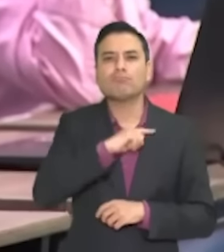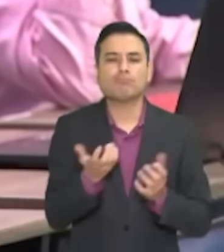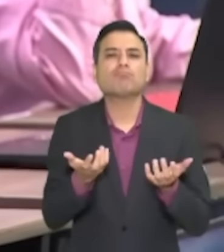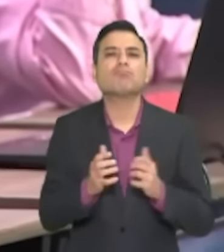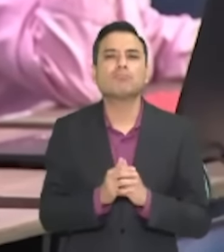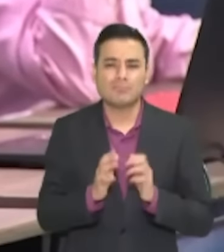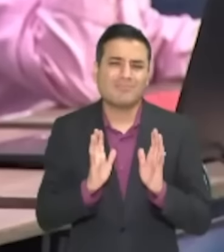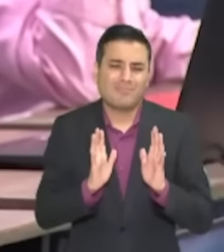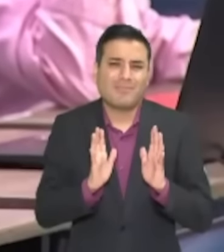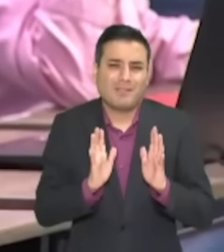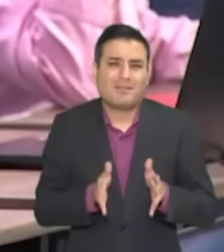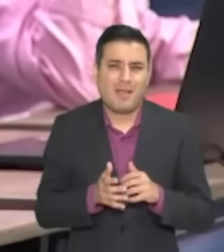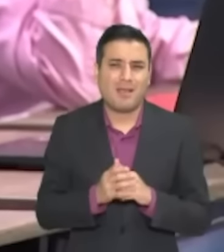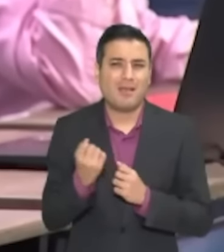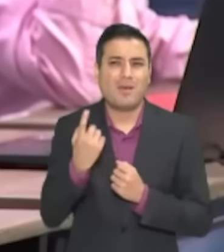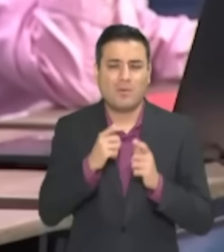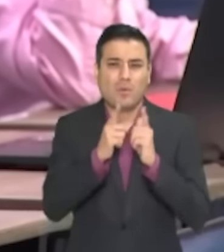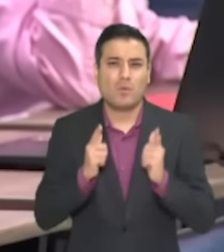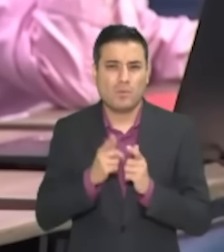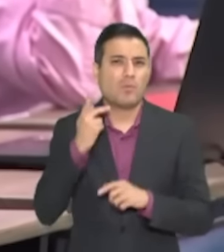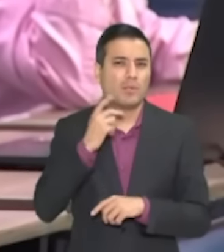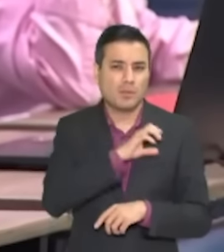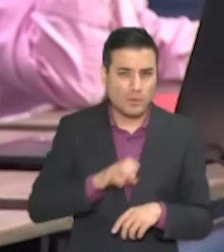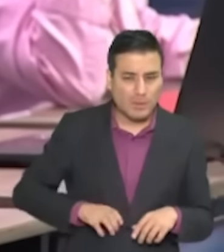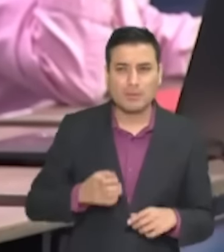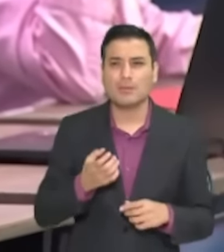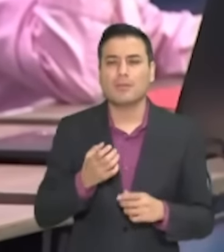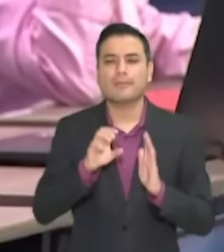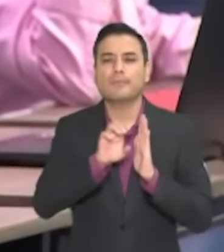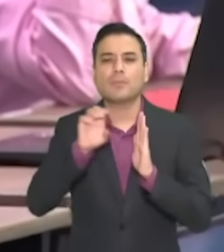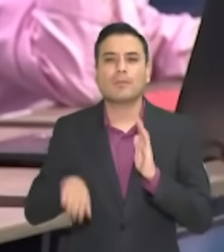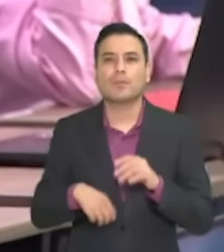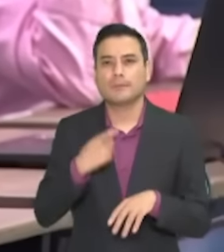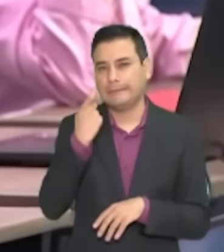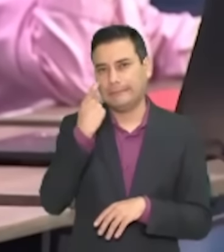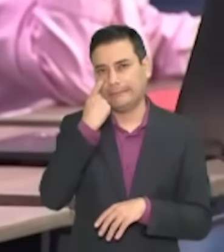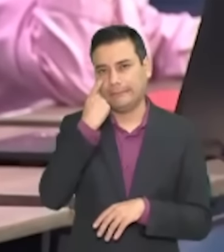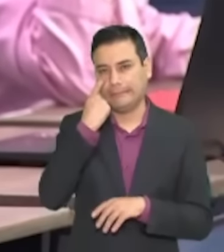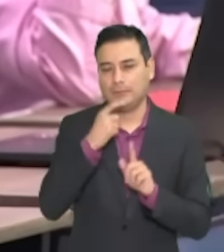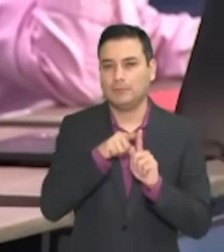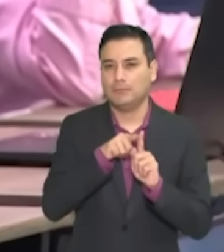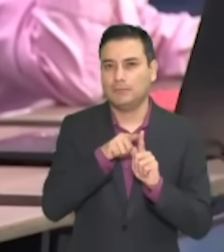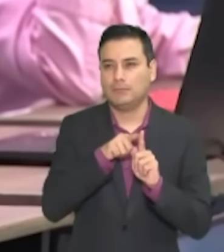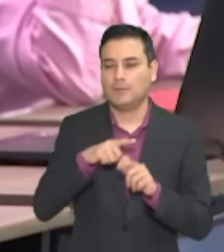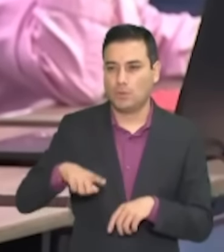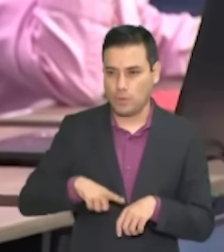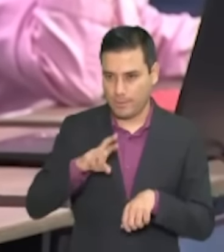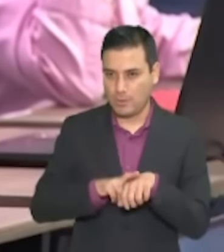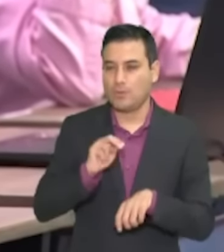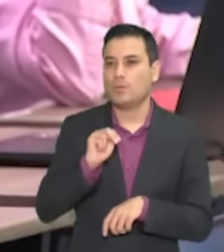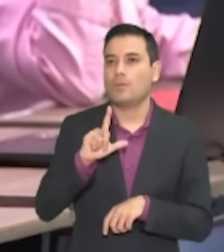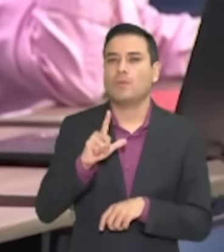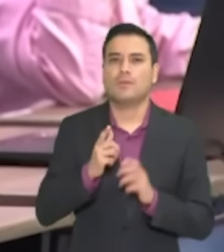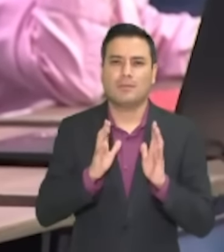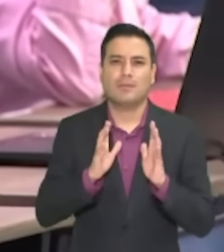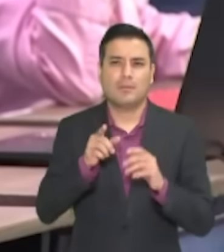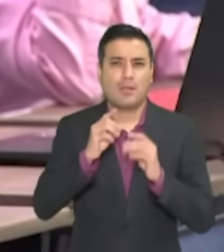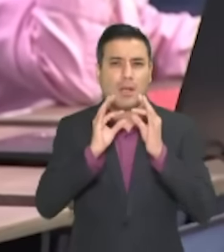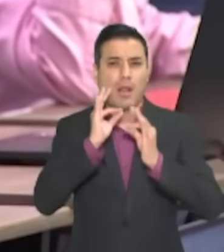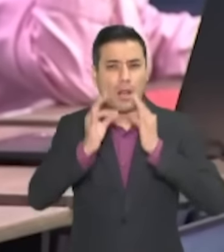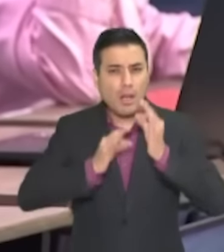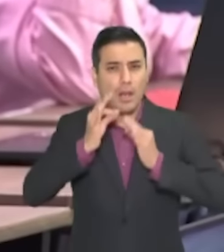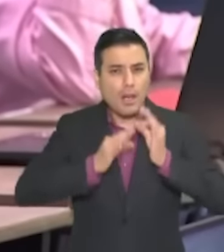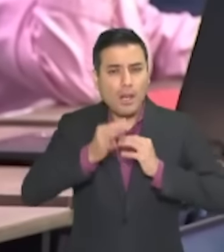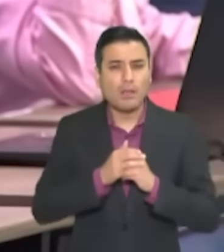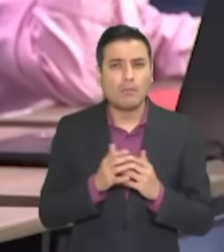se han estado presentando algunas manifestaciones, principalmente a través de internet de, por ejemplo, Salomón Chertorivsky, el gobernador de Nuevo León, que han estado haciendo promoción,